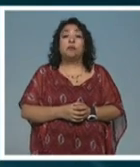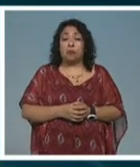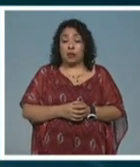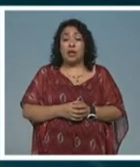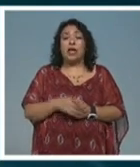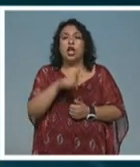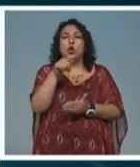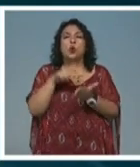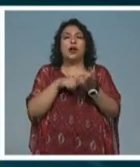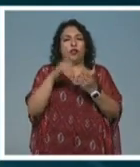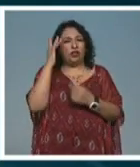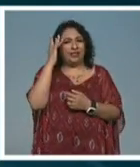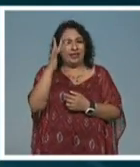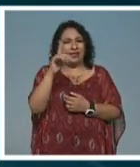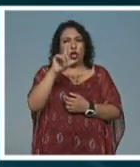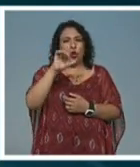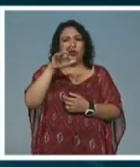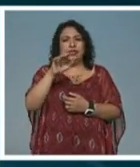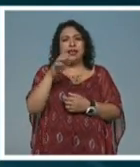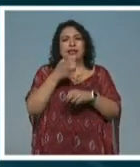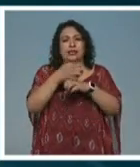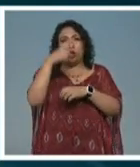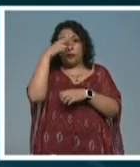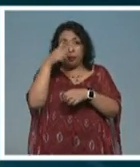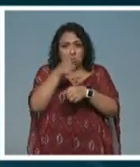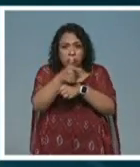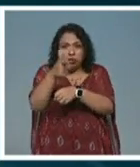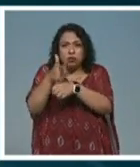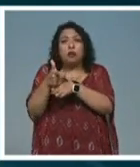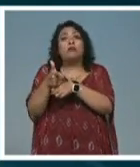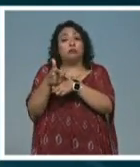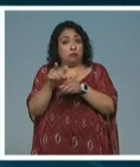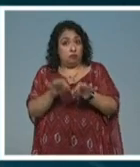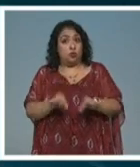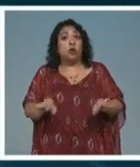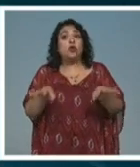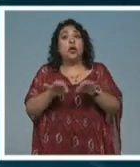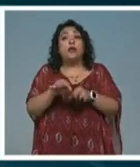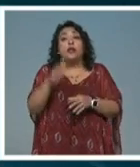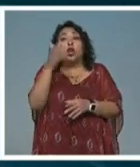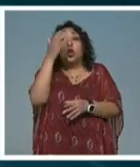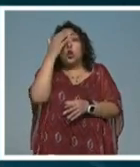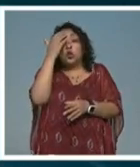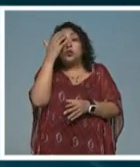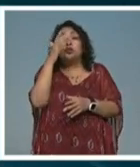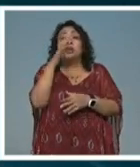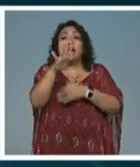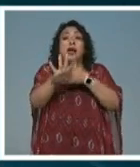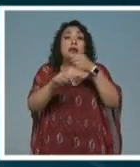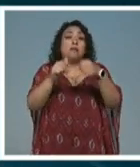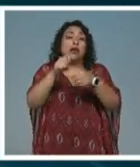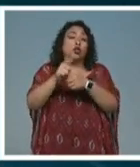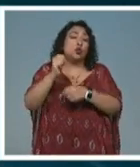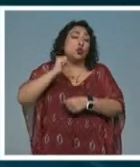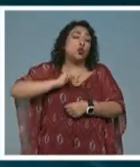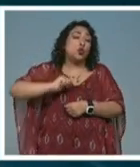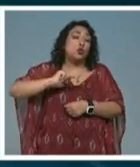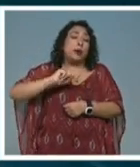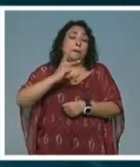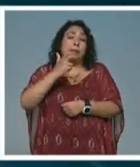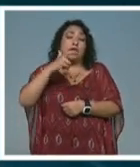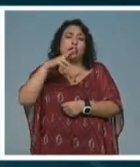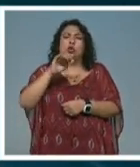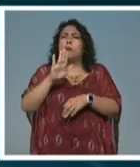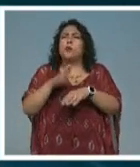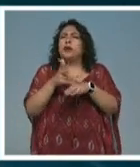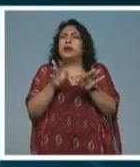En Santa Lucía, Estado de México, se han llevado a cabo hallazgos muy importantes para conocer la fauna prehistórica. ¿Por qué